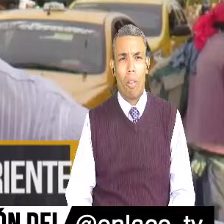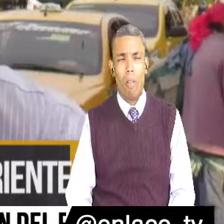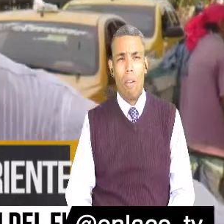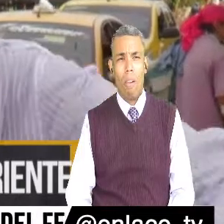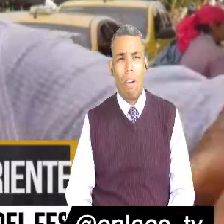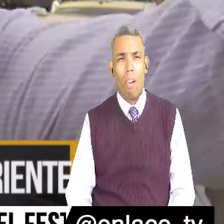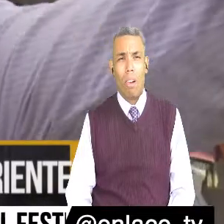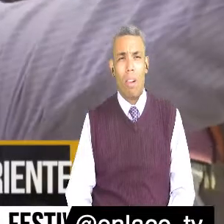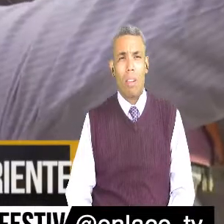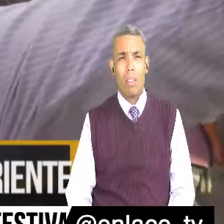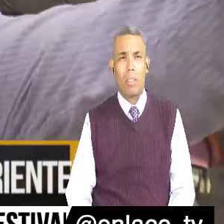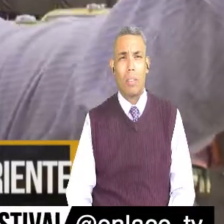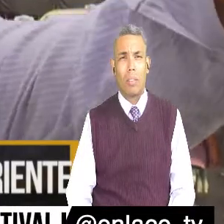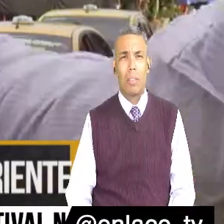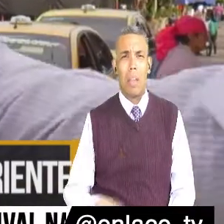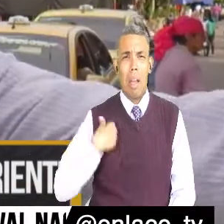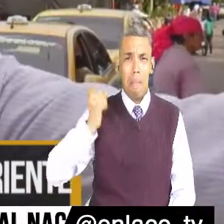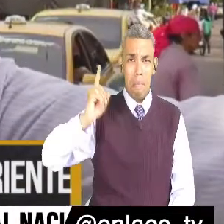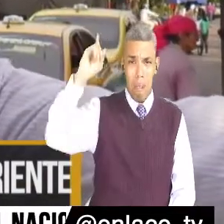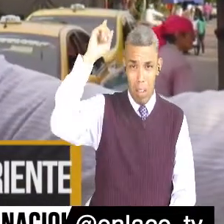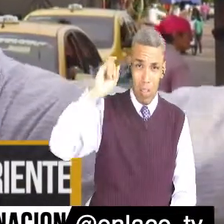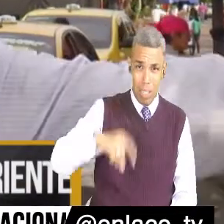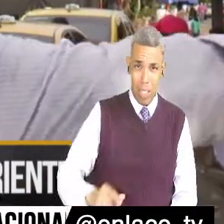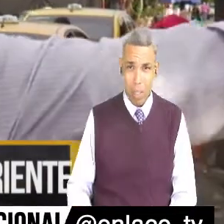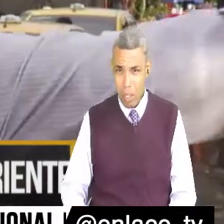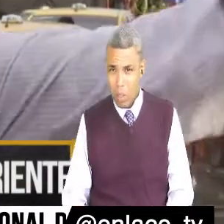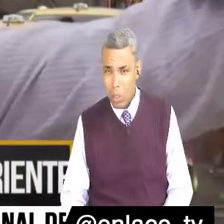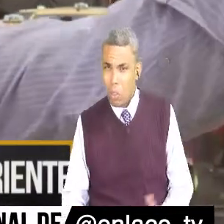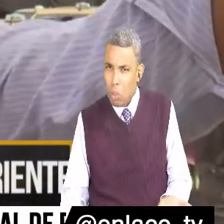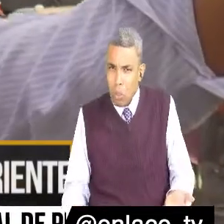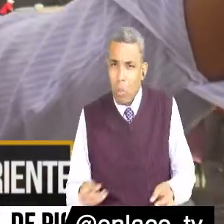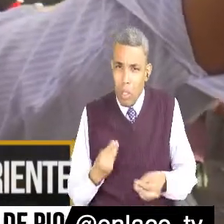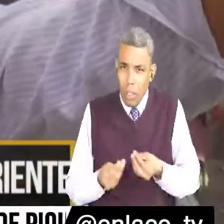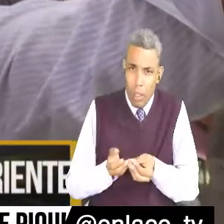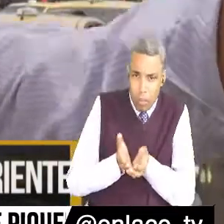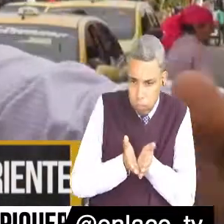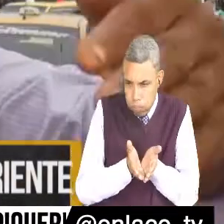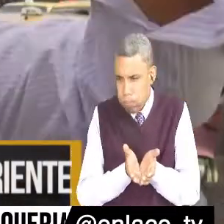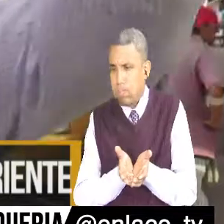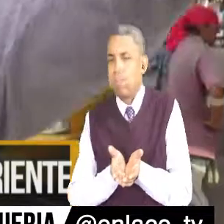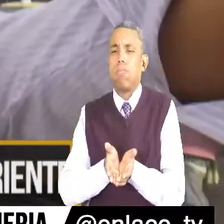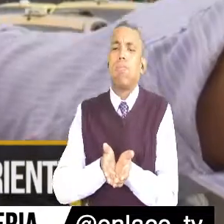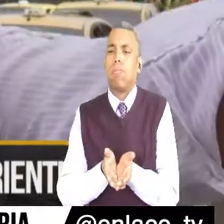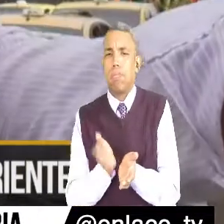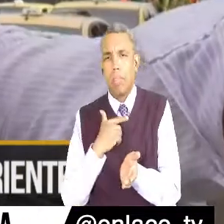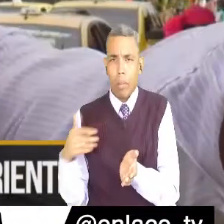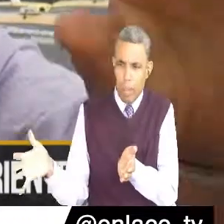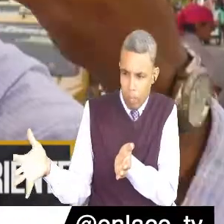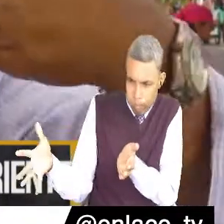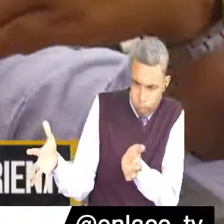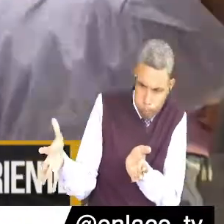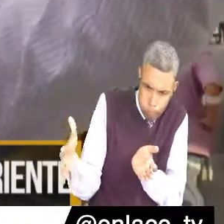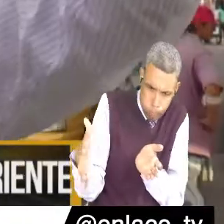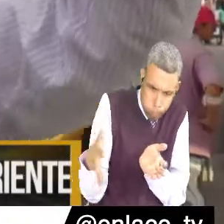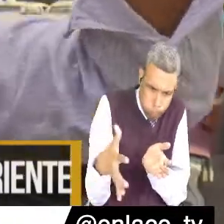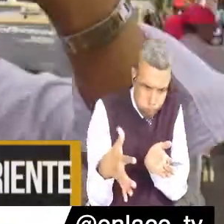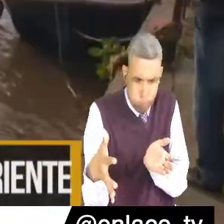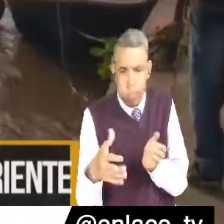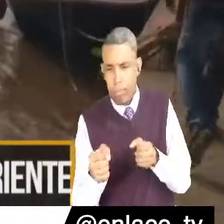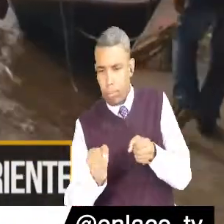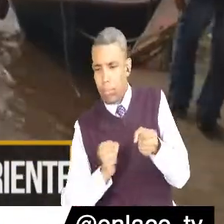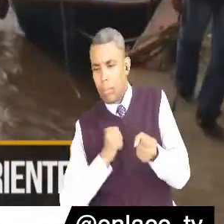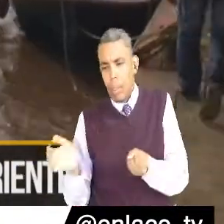para sacar todas esas parcelas para afuera, para que esto es una represa. Todo lo que viene bajando aquí en el río Magdalena, se represa esa vaina, era para que lo sacaran para